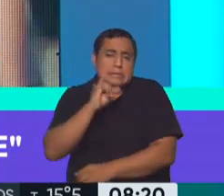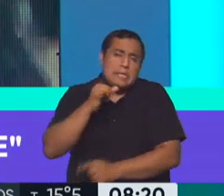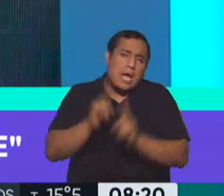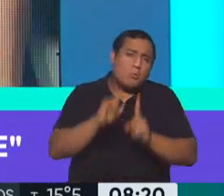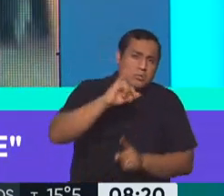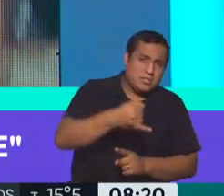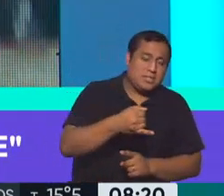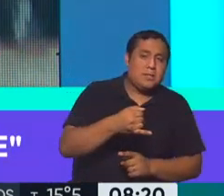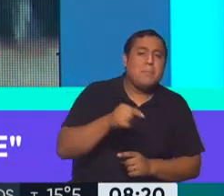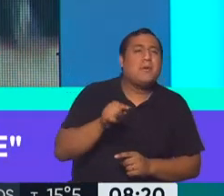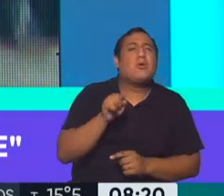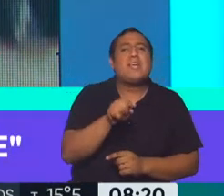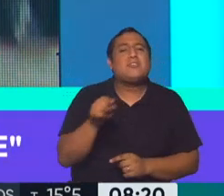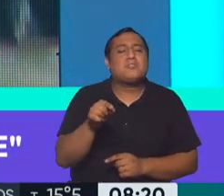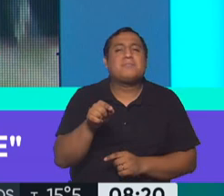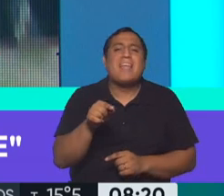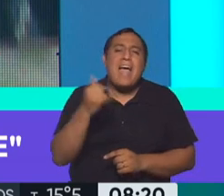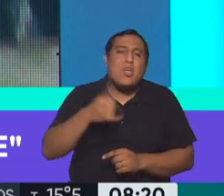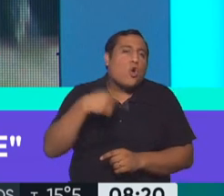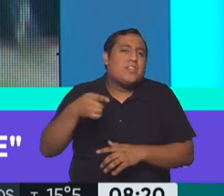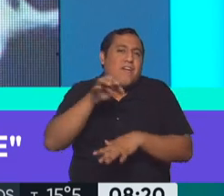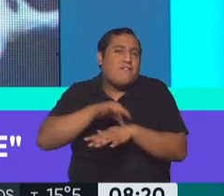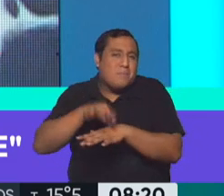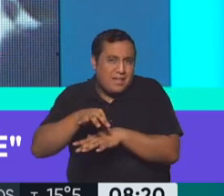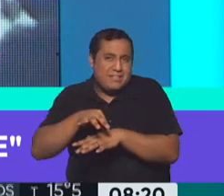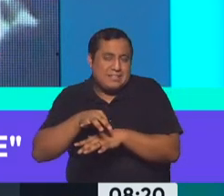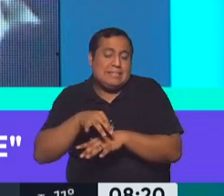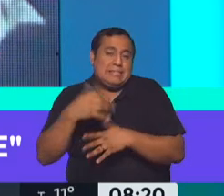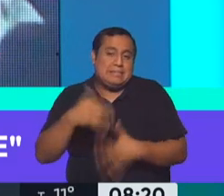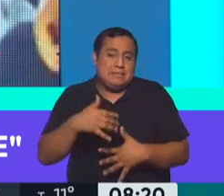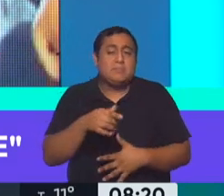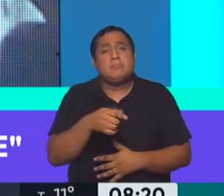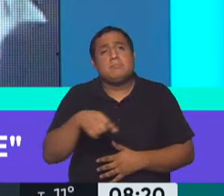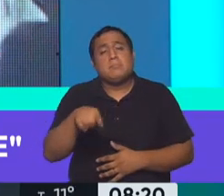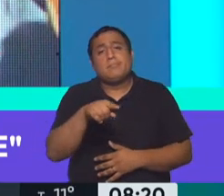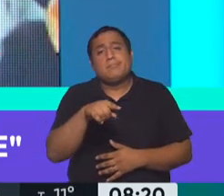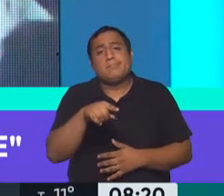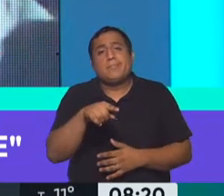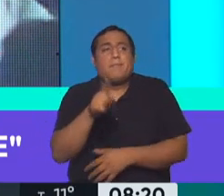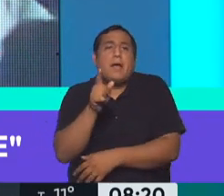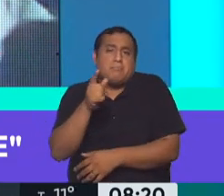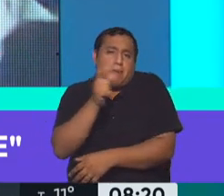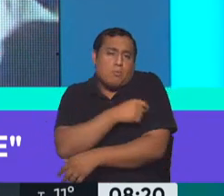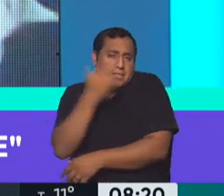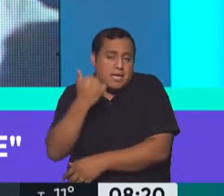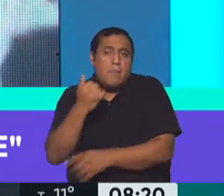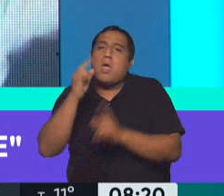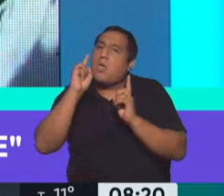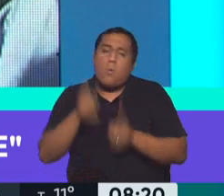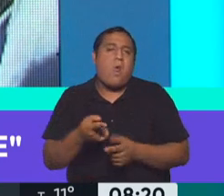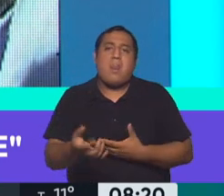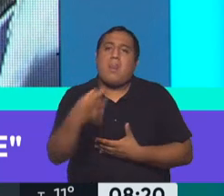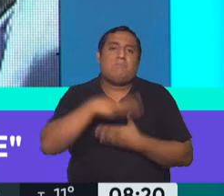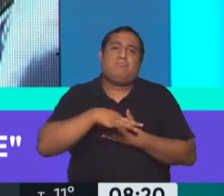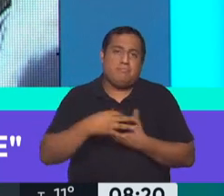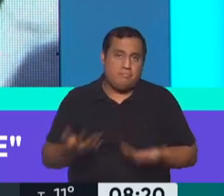personas con enfermedades muy importantes que hace que la vacuna a pesar de la vacuna esas personas sean vulnerables